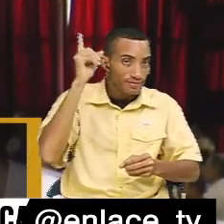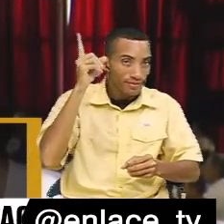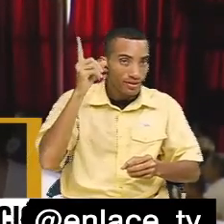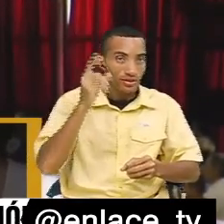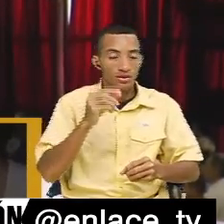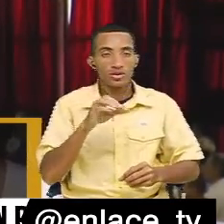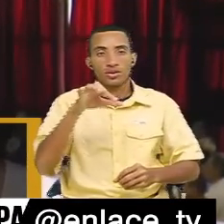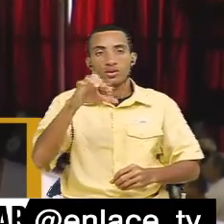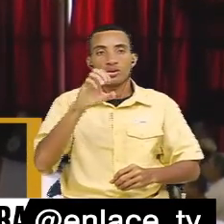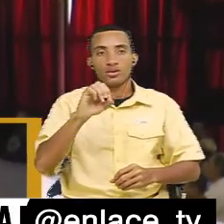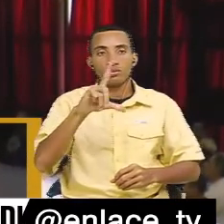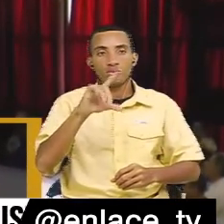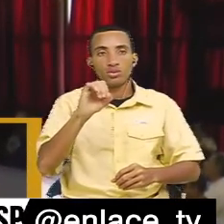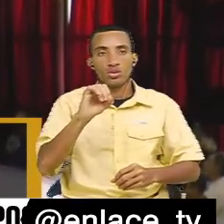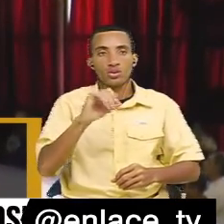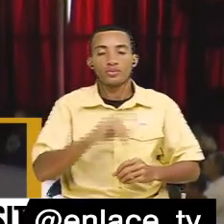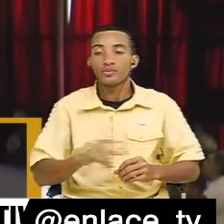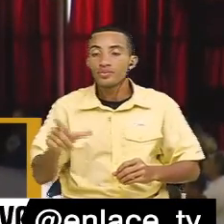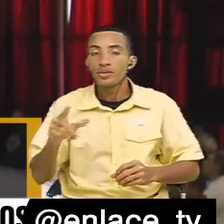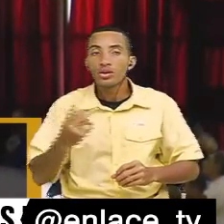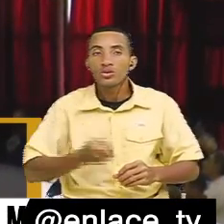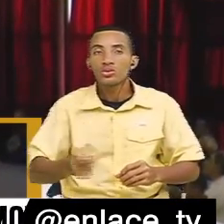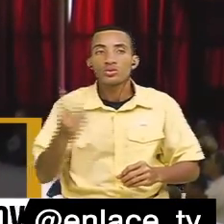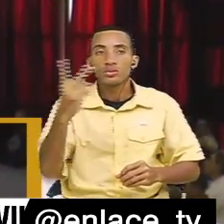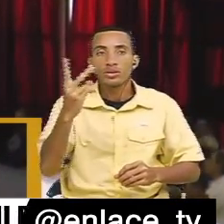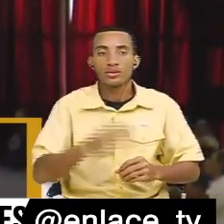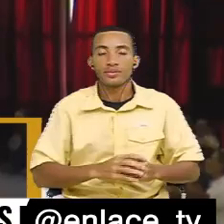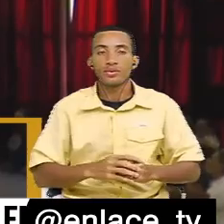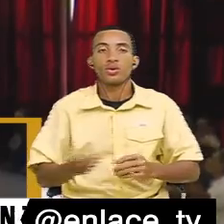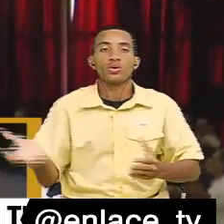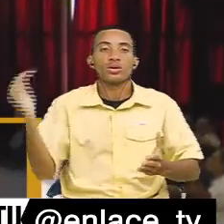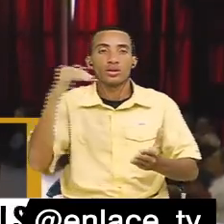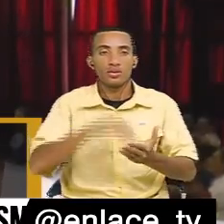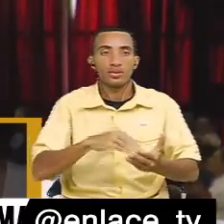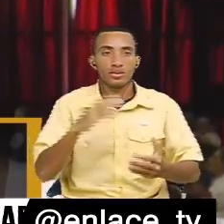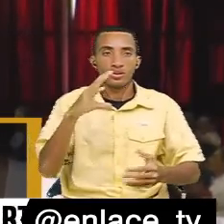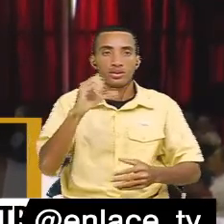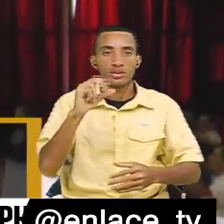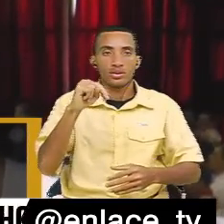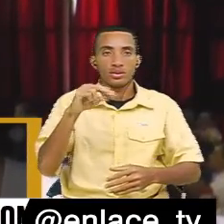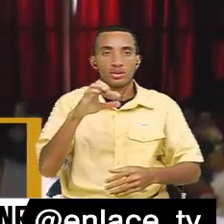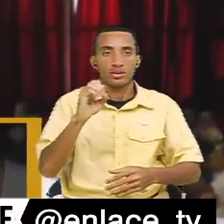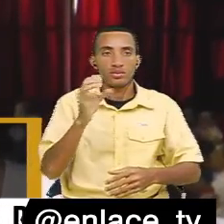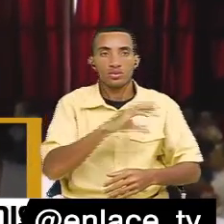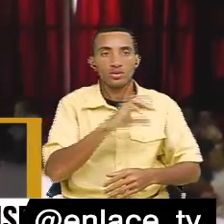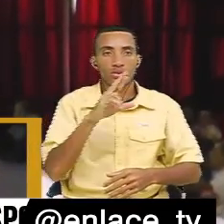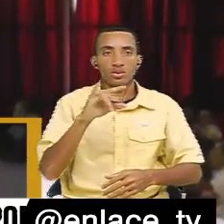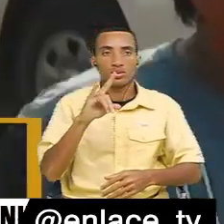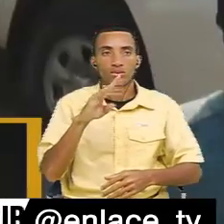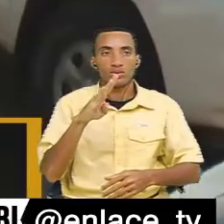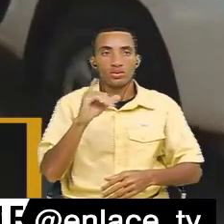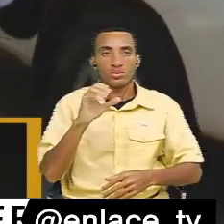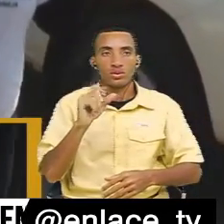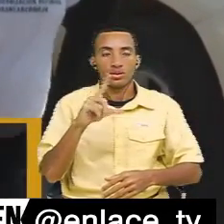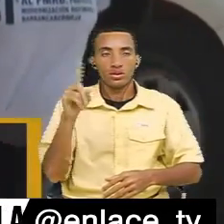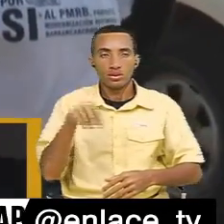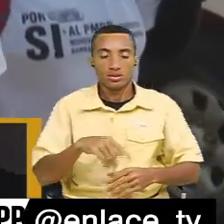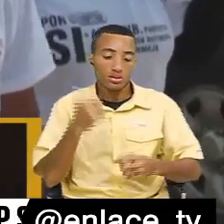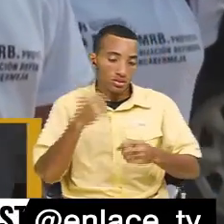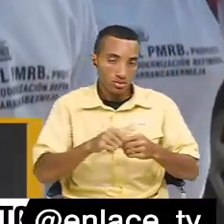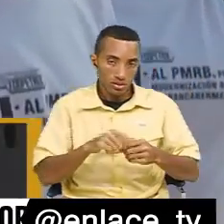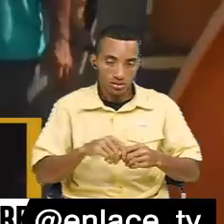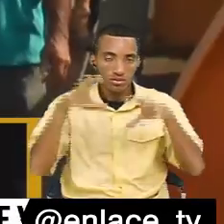que el próximo viernes Campos Rubiales a las 12 de la noche revierta el Estado colombiano y Ecopetrol asuma su operación directa. Para el sindicato,